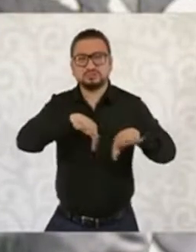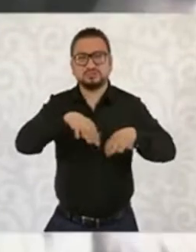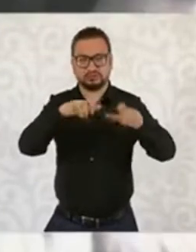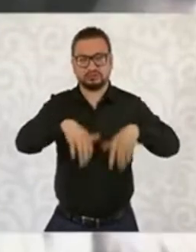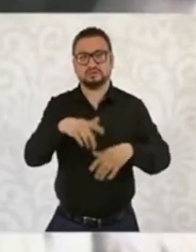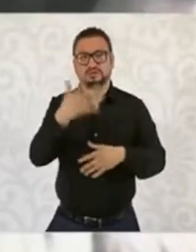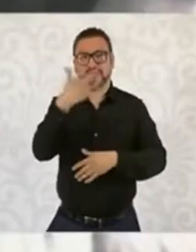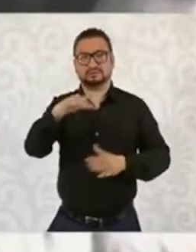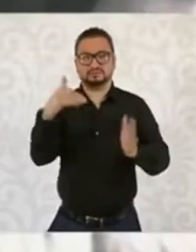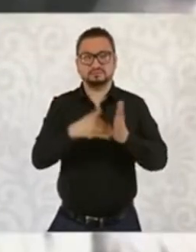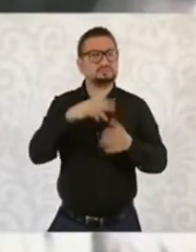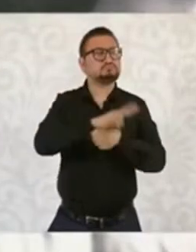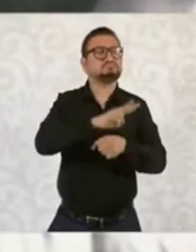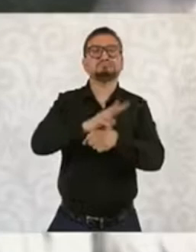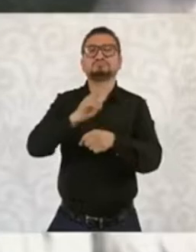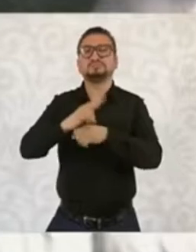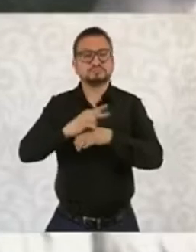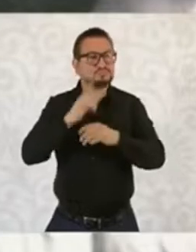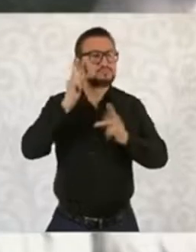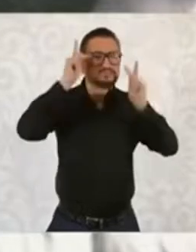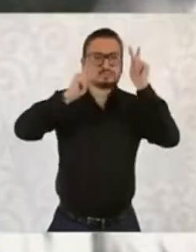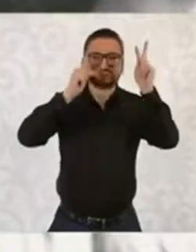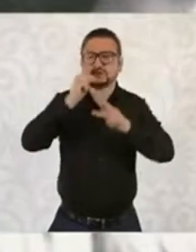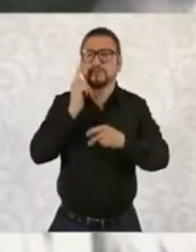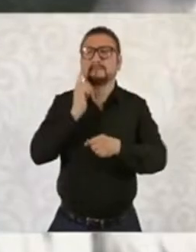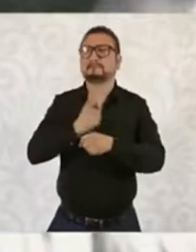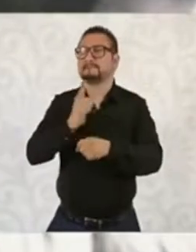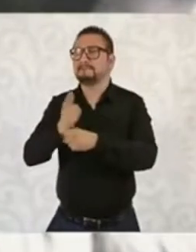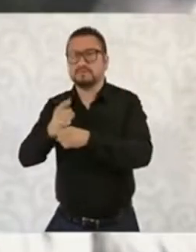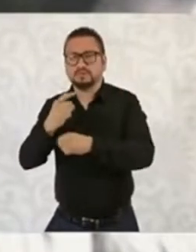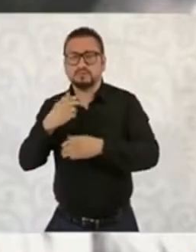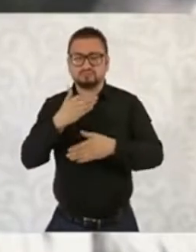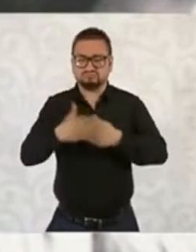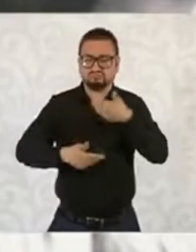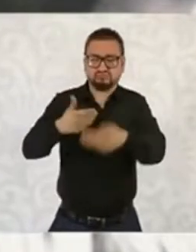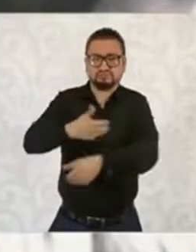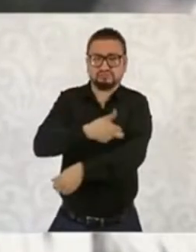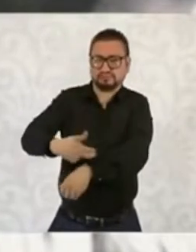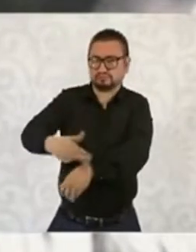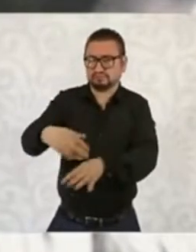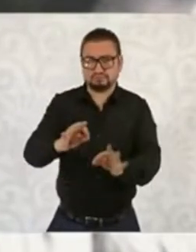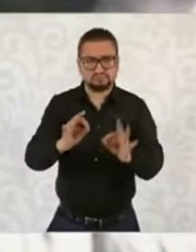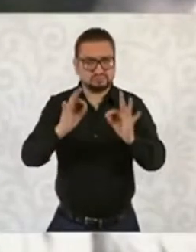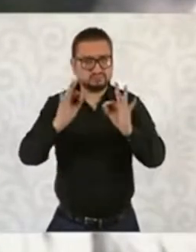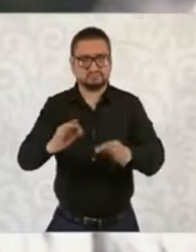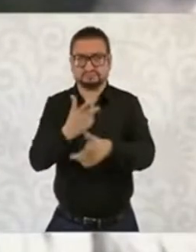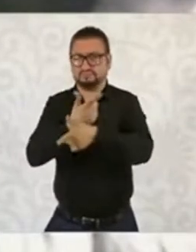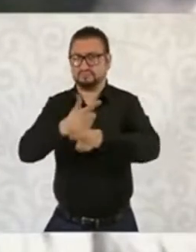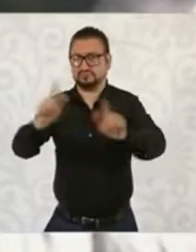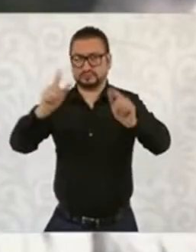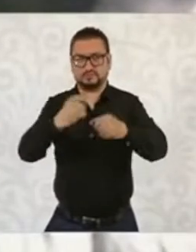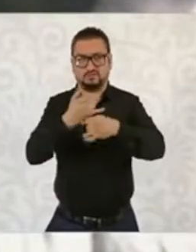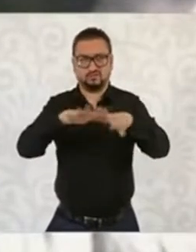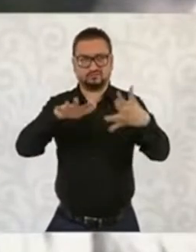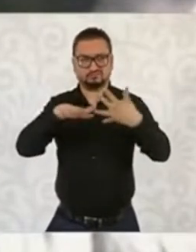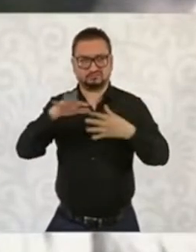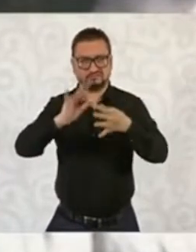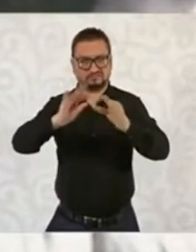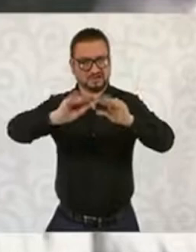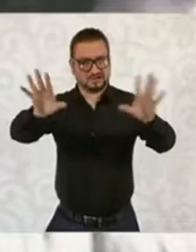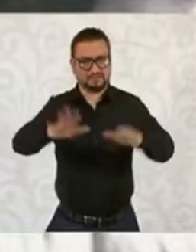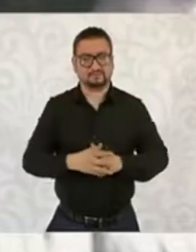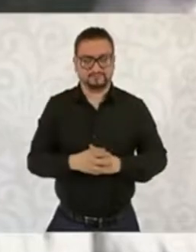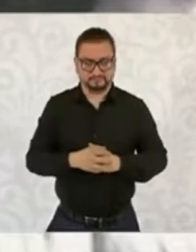más de 10,000 visitas de verificación para asegurar que los procesos sean libres y transparentes. Y también,